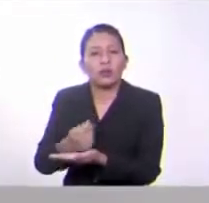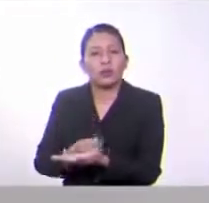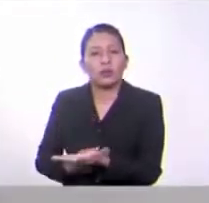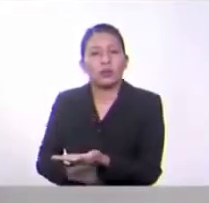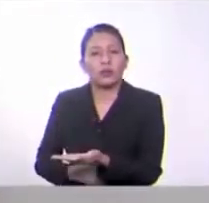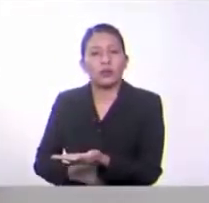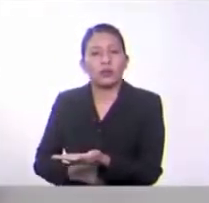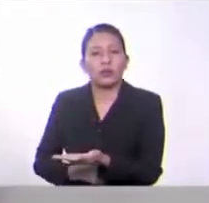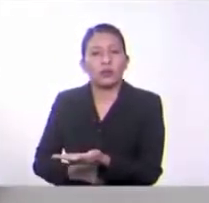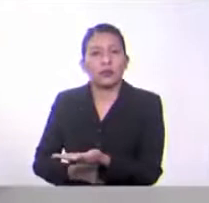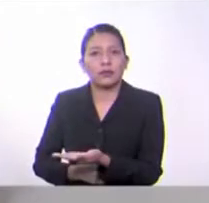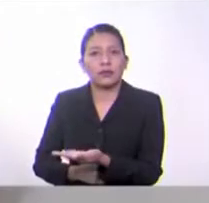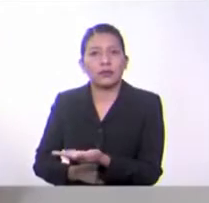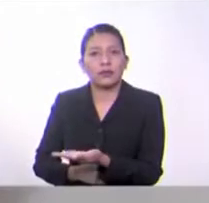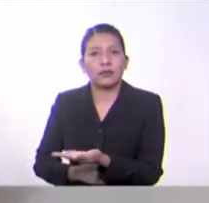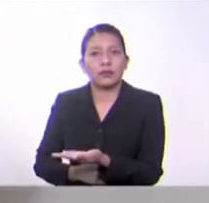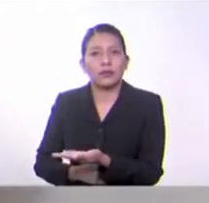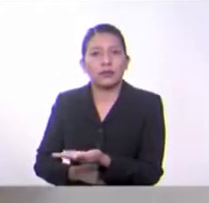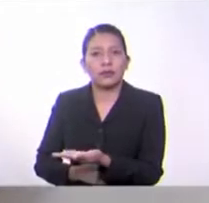Para